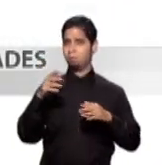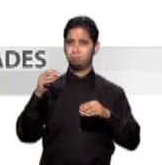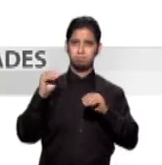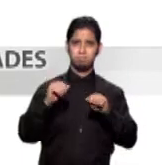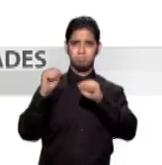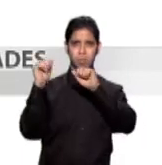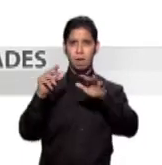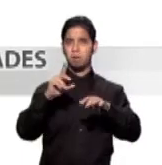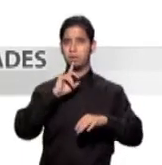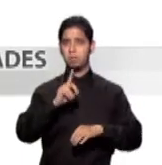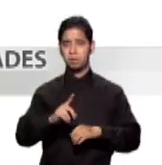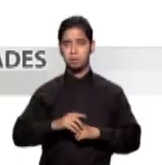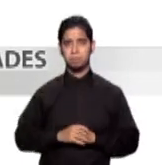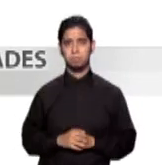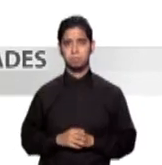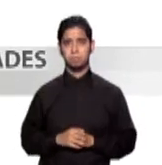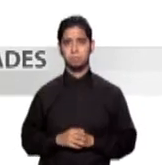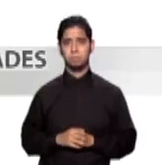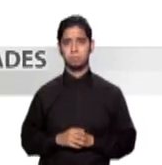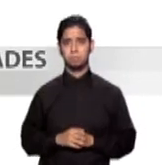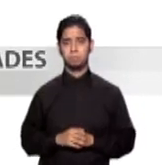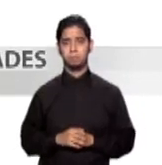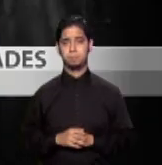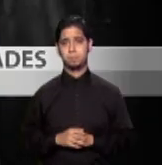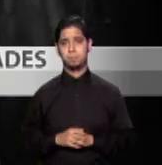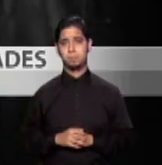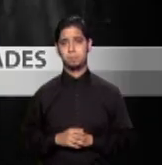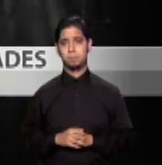mágico. Y en el teatro